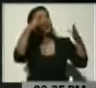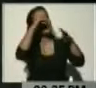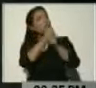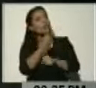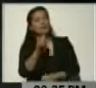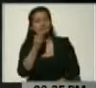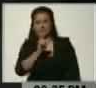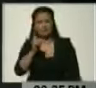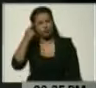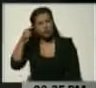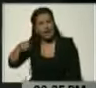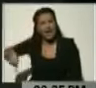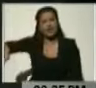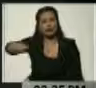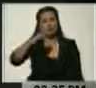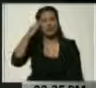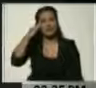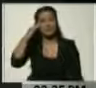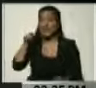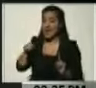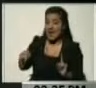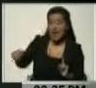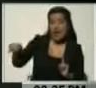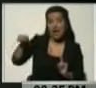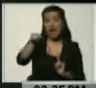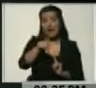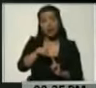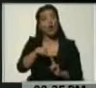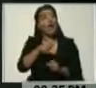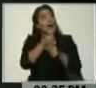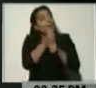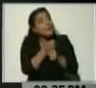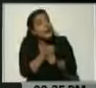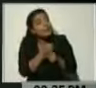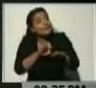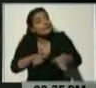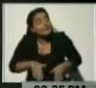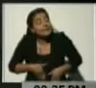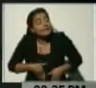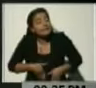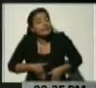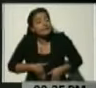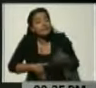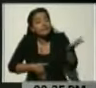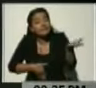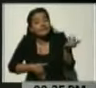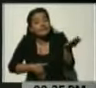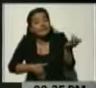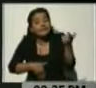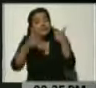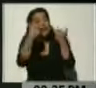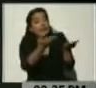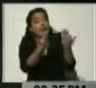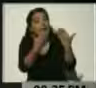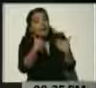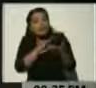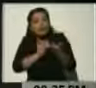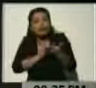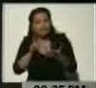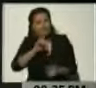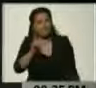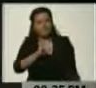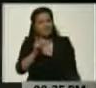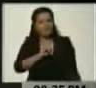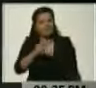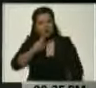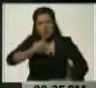dispuesto no a esperar con los brazos cruzados que Hugo Chávez solucione sus problemas. No,